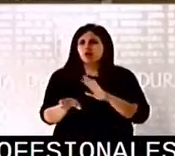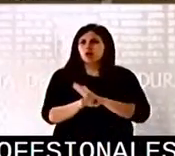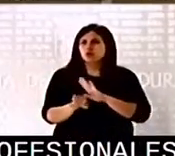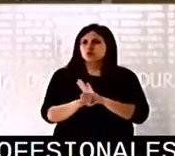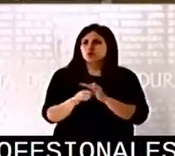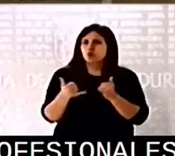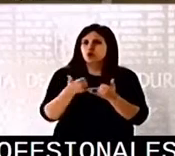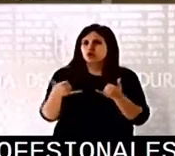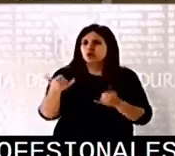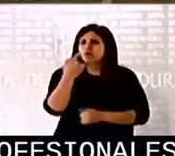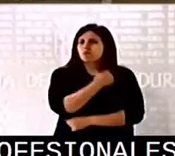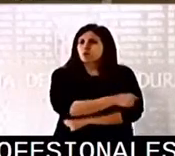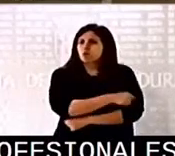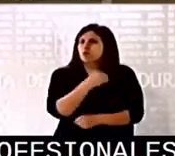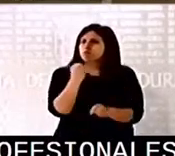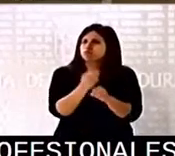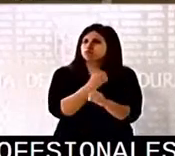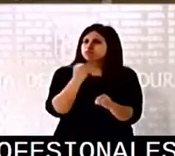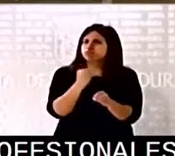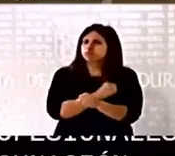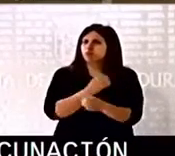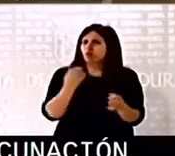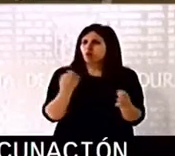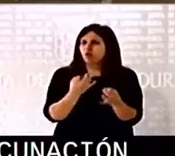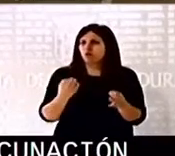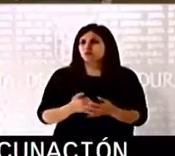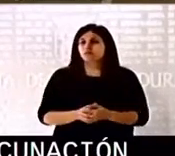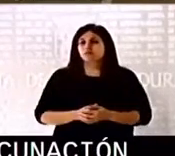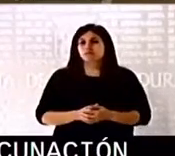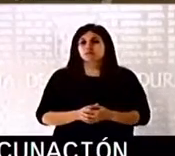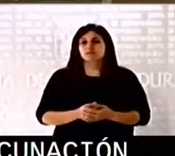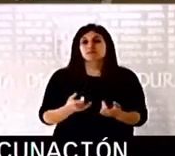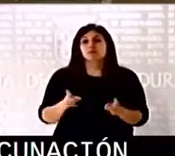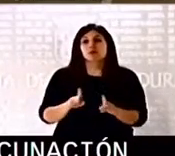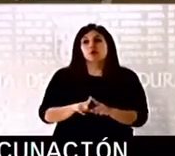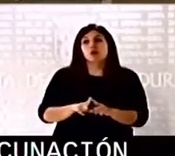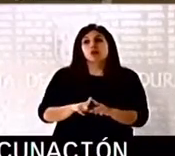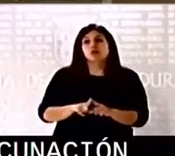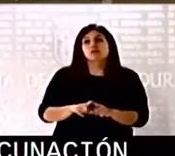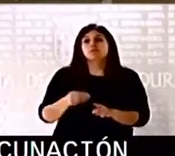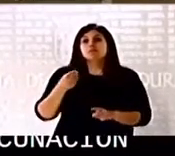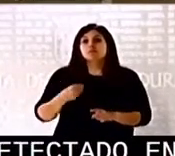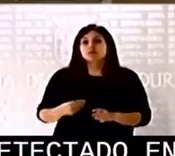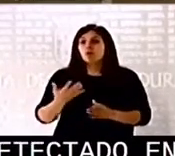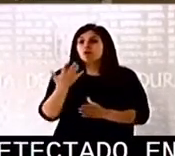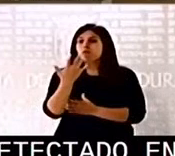vacunación. Máxime cuando es un incidente que han detectado ellos mismos.